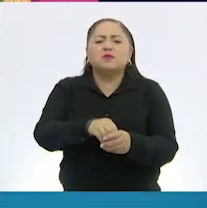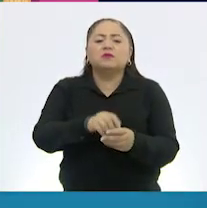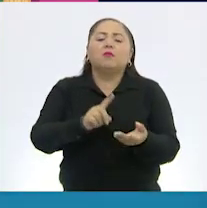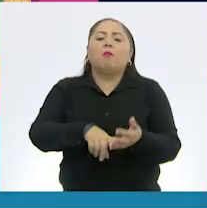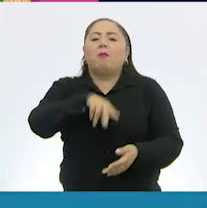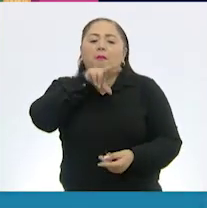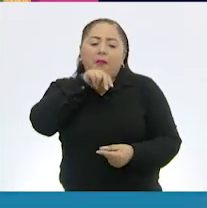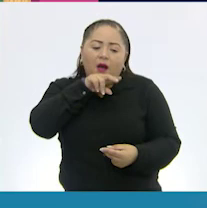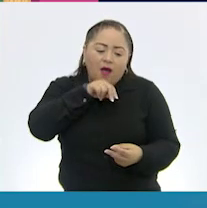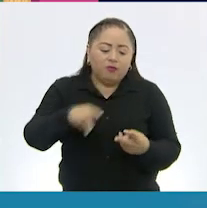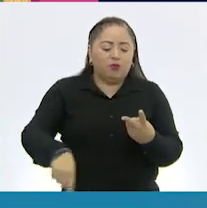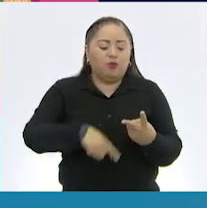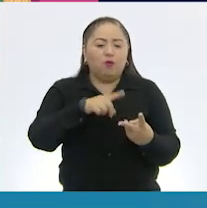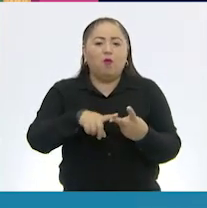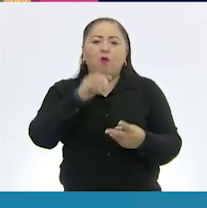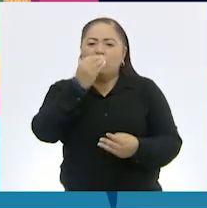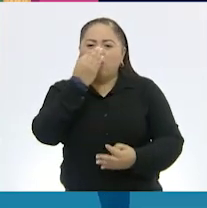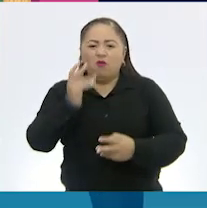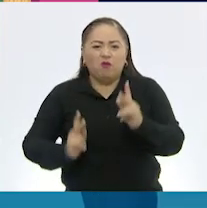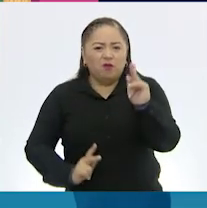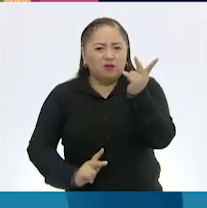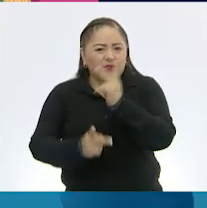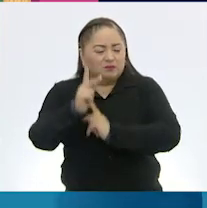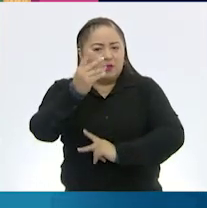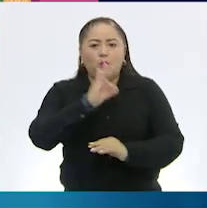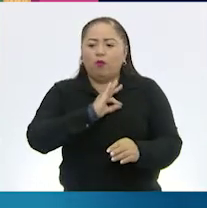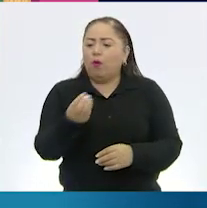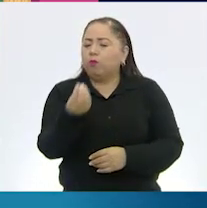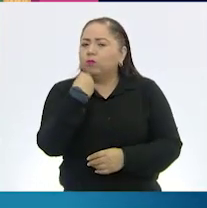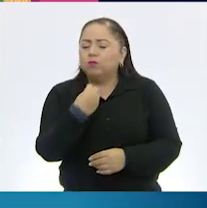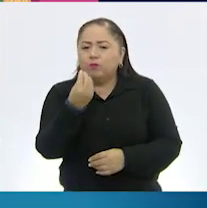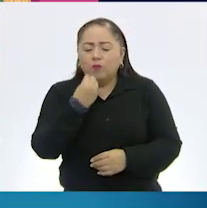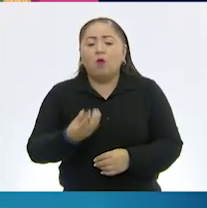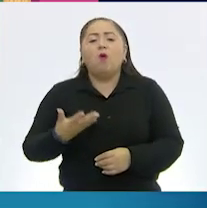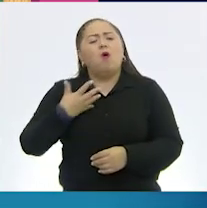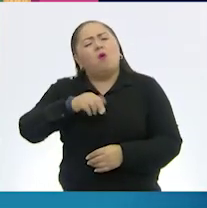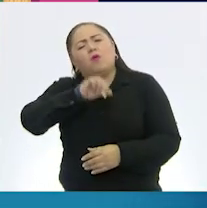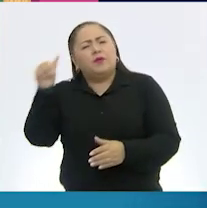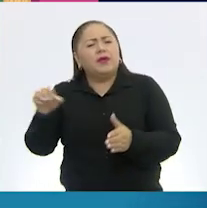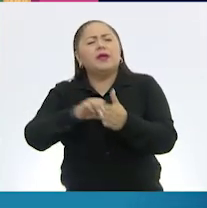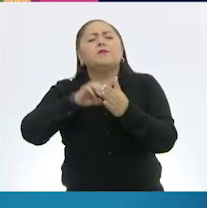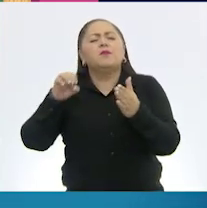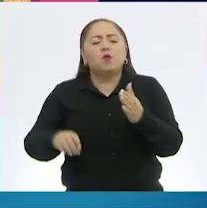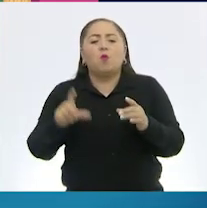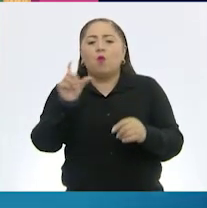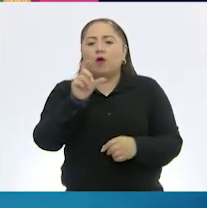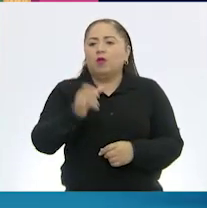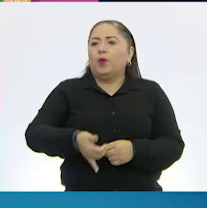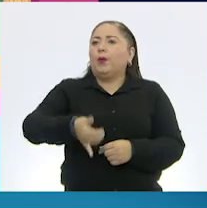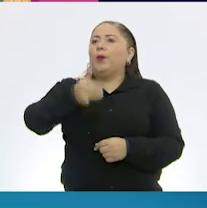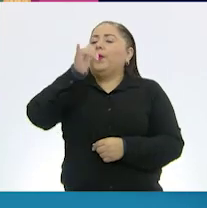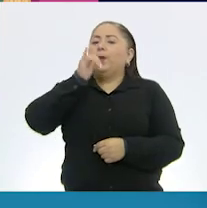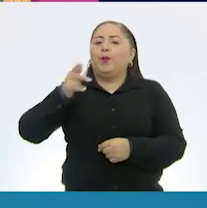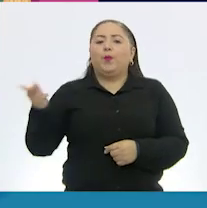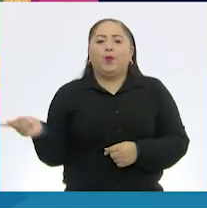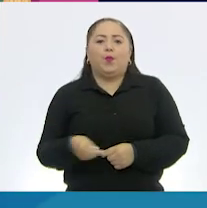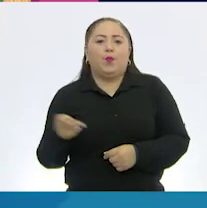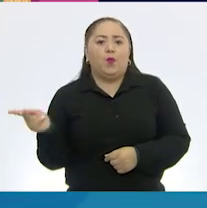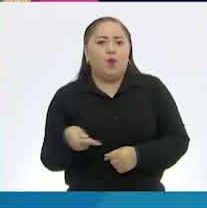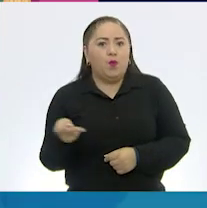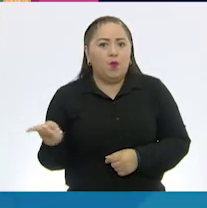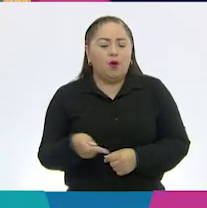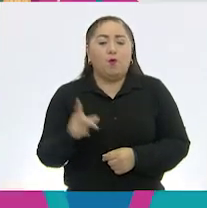pato, o hierbas comestibles. Otro ejemplo es cuando bebían pulque en